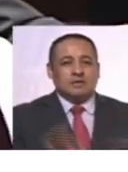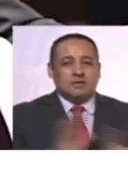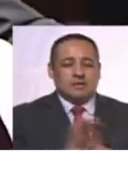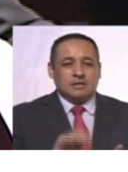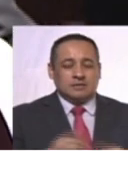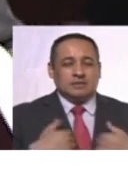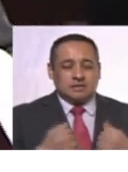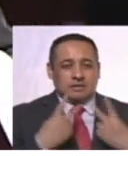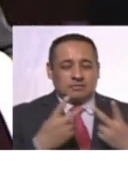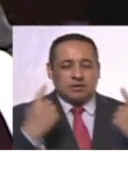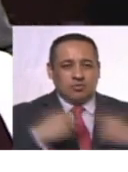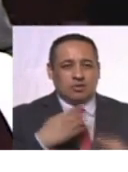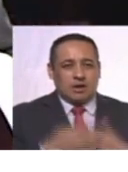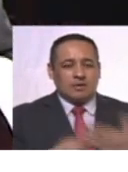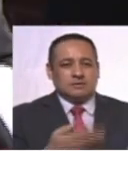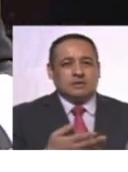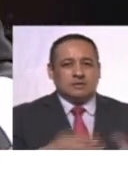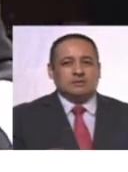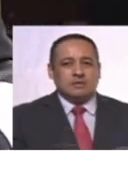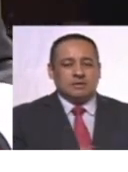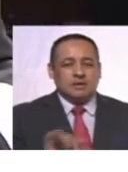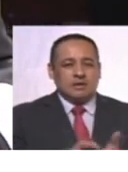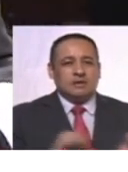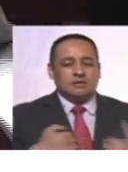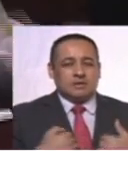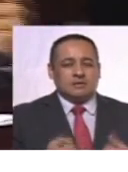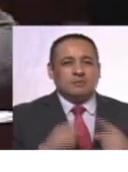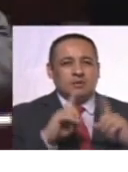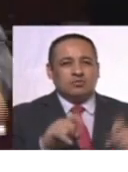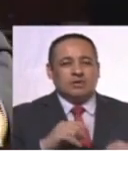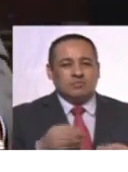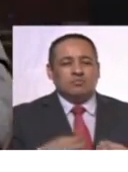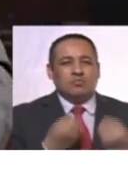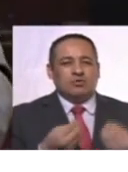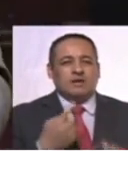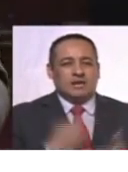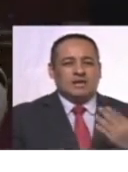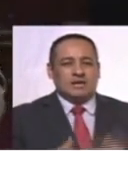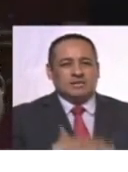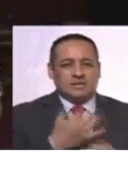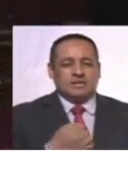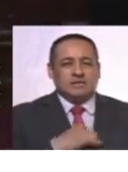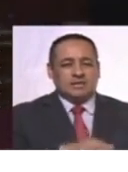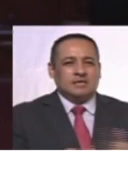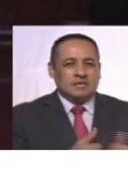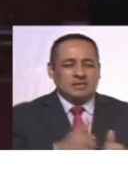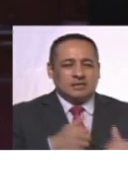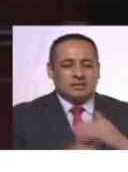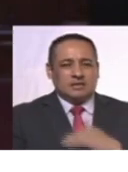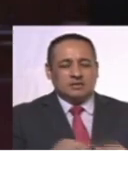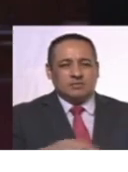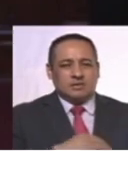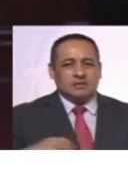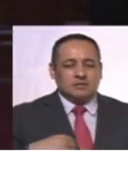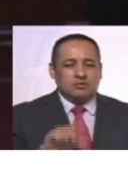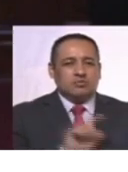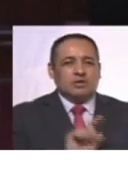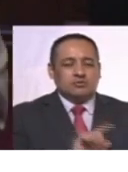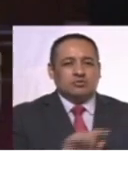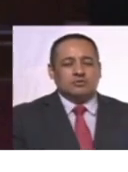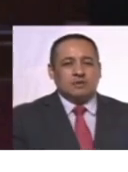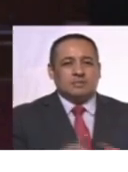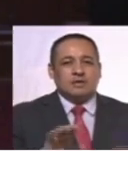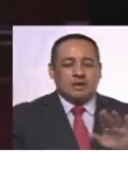bien, hay que avanzar. O la pregunta es, ¿qué intereses hay entonces dentro del Ministerio de Educación?